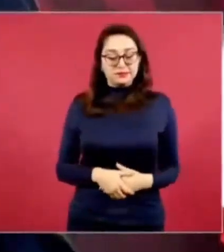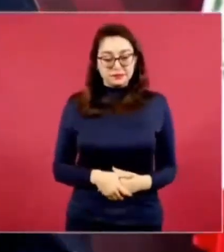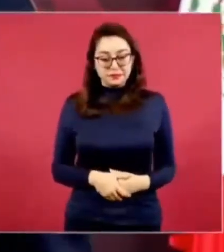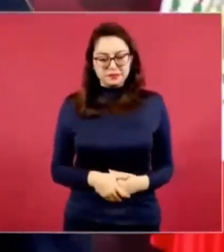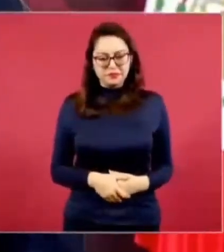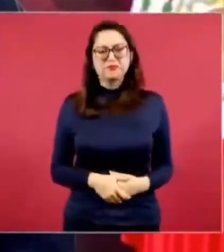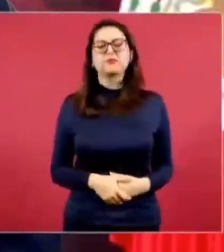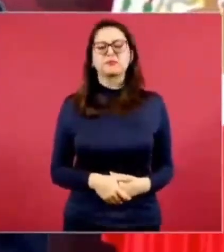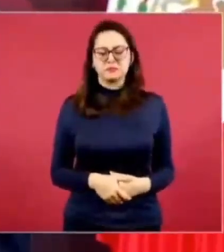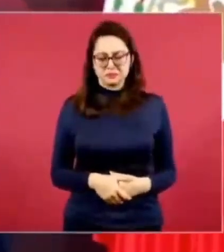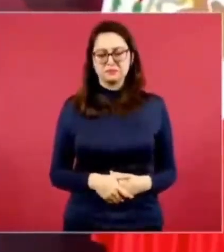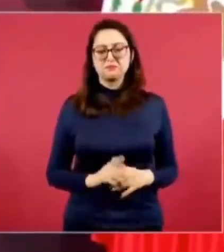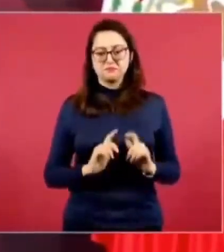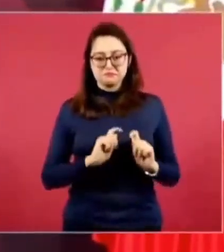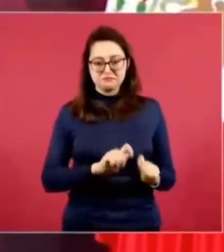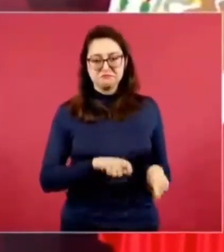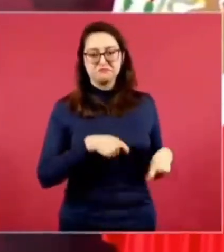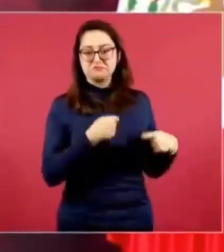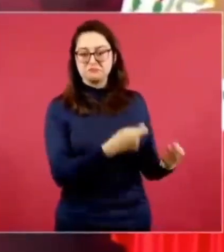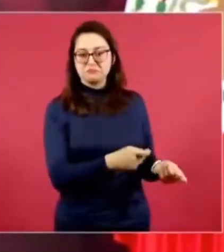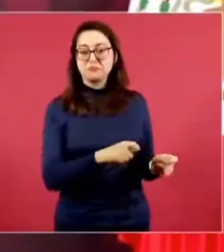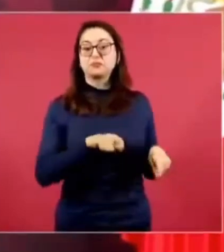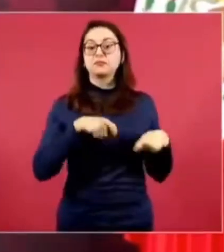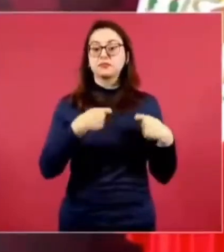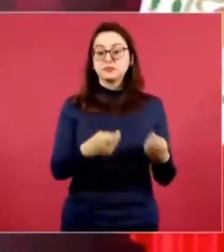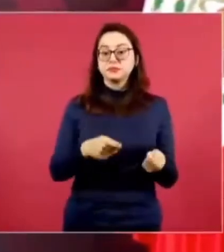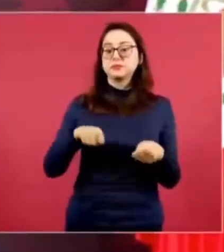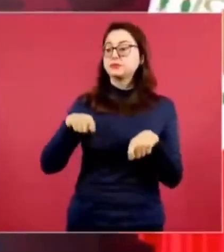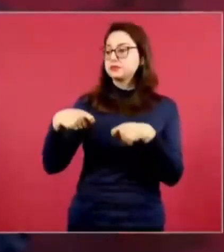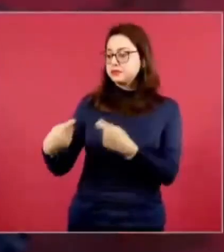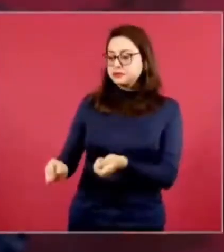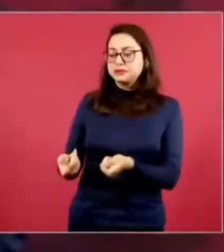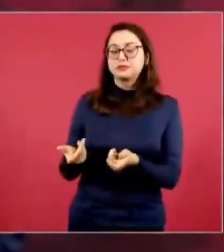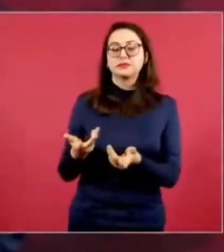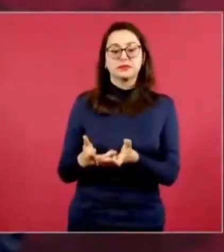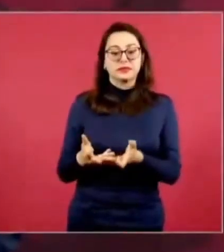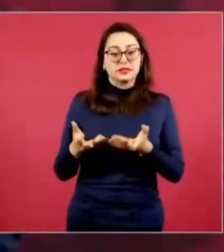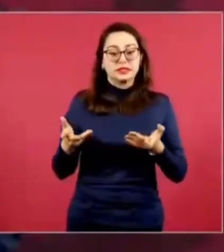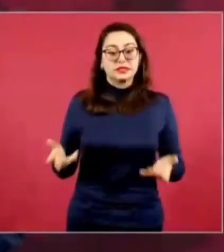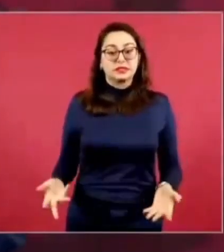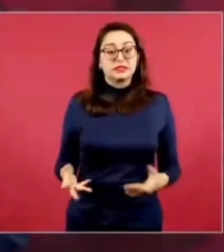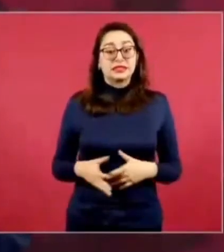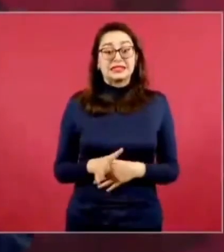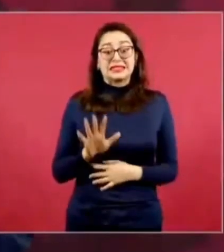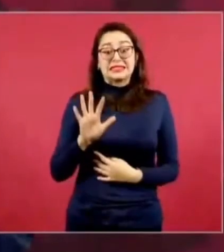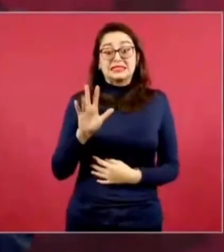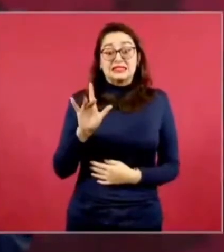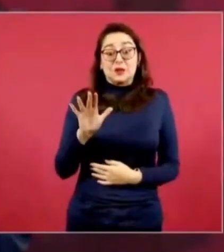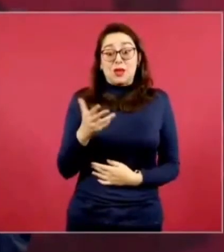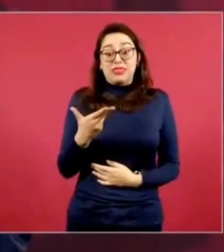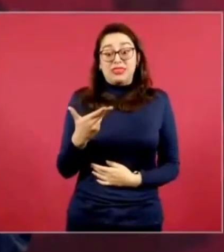les entregaban a campesinos hasta 50